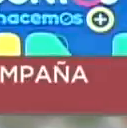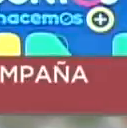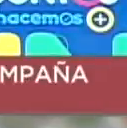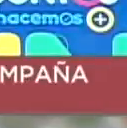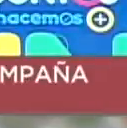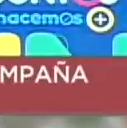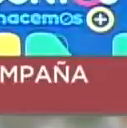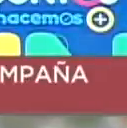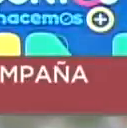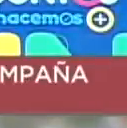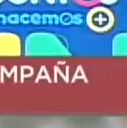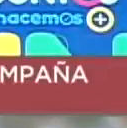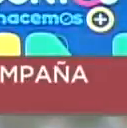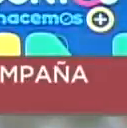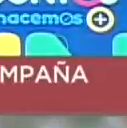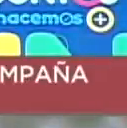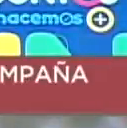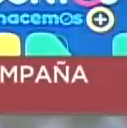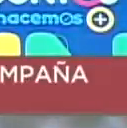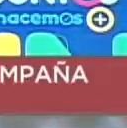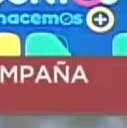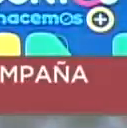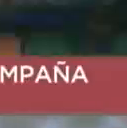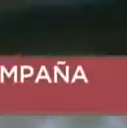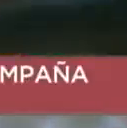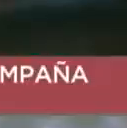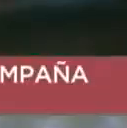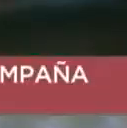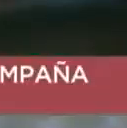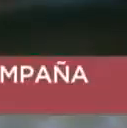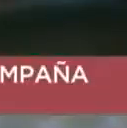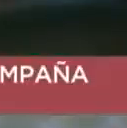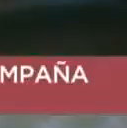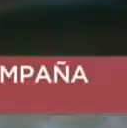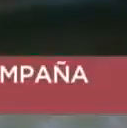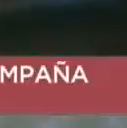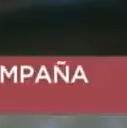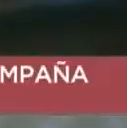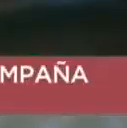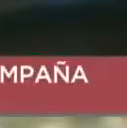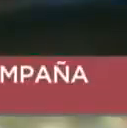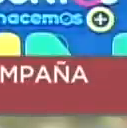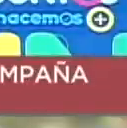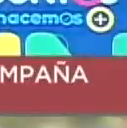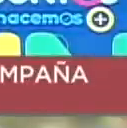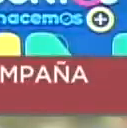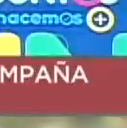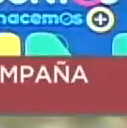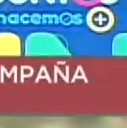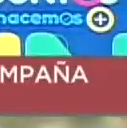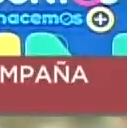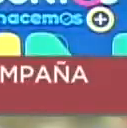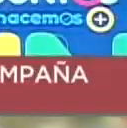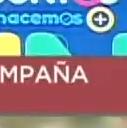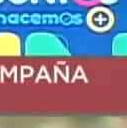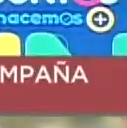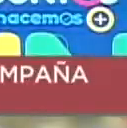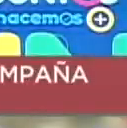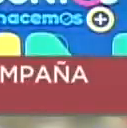el equipo. Nosotros ya estamos en combate, en la pre-campaña,